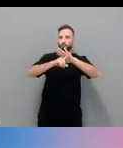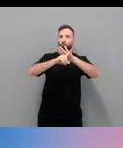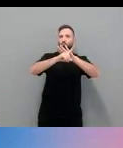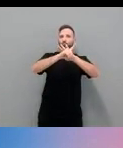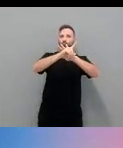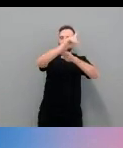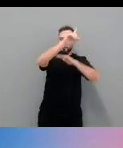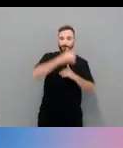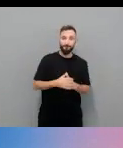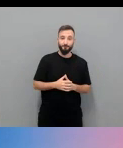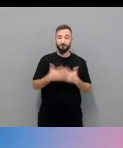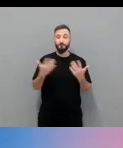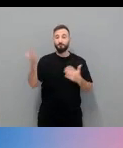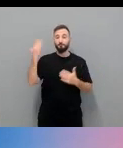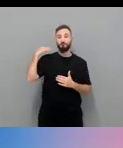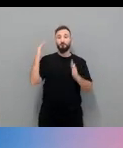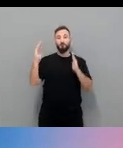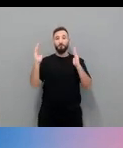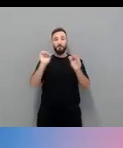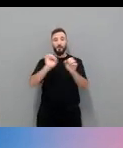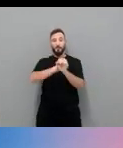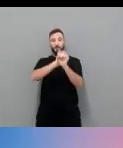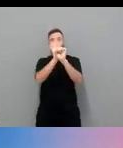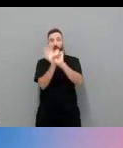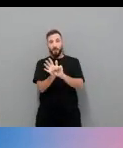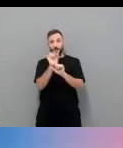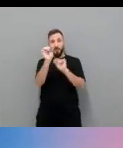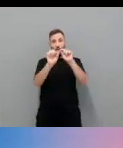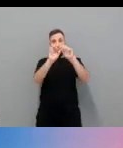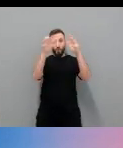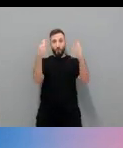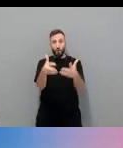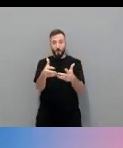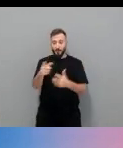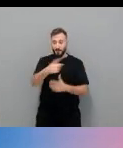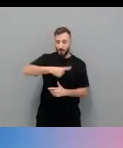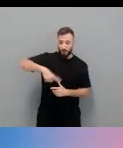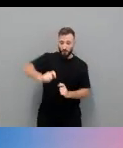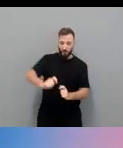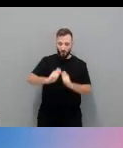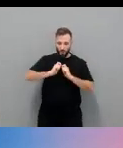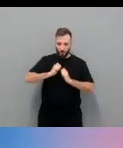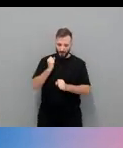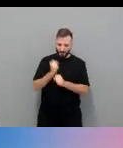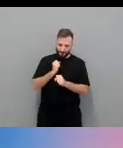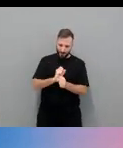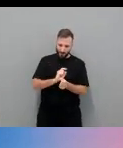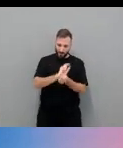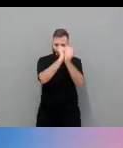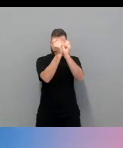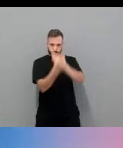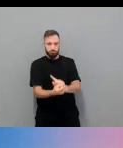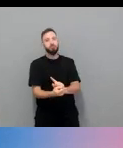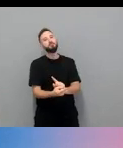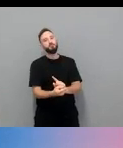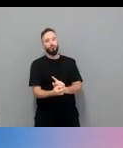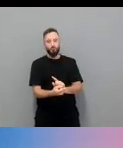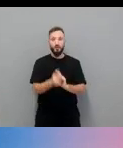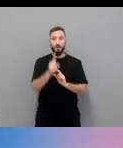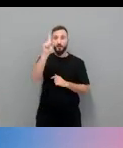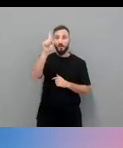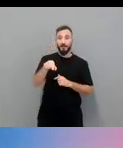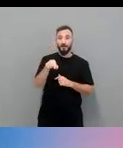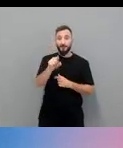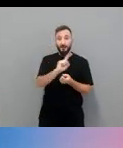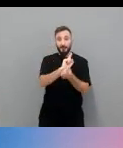momento COVID para todos nosotros supuso un cambio en las formas de hacer y es un cambio que se